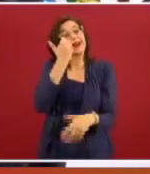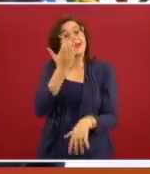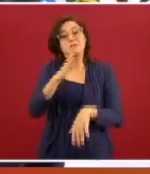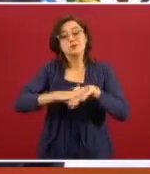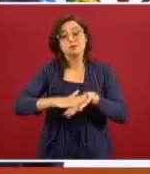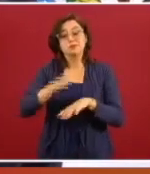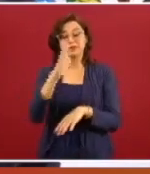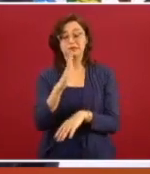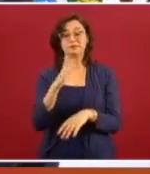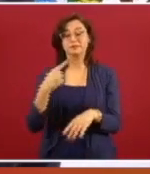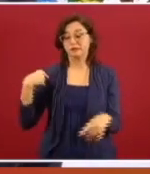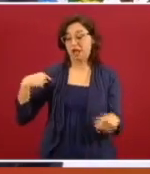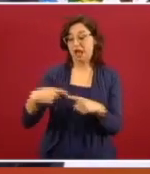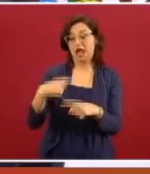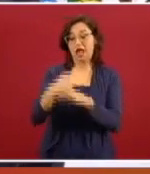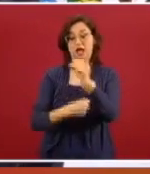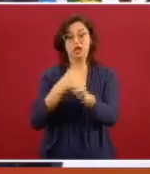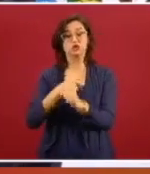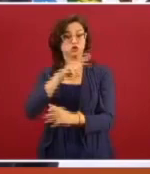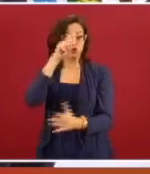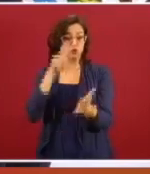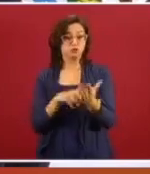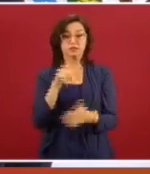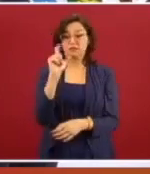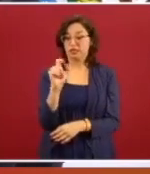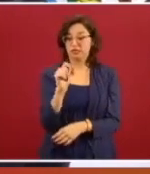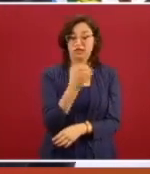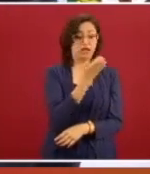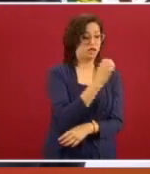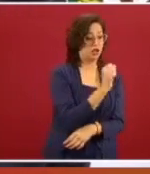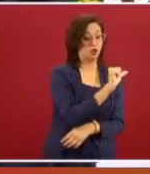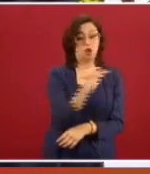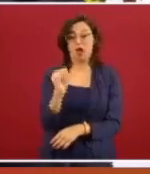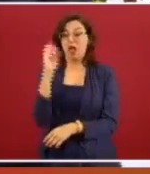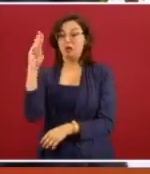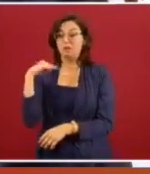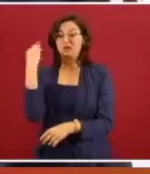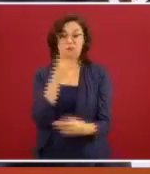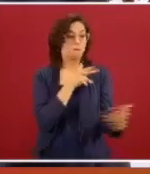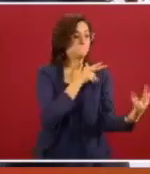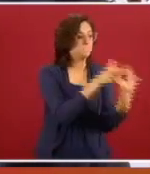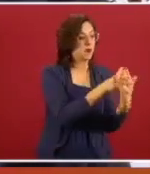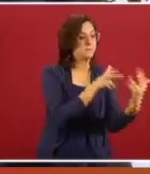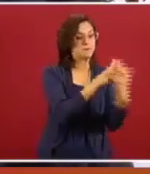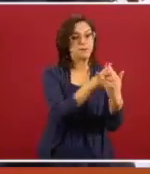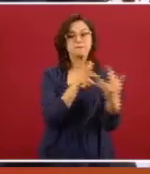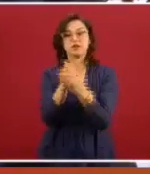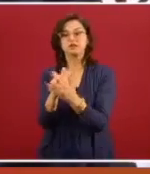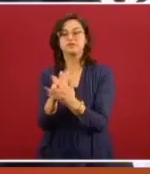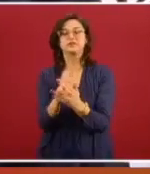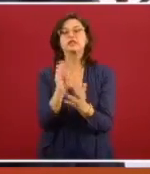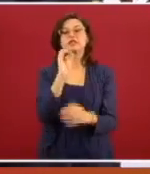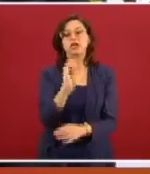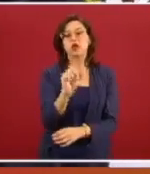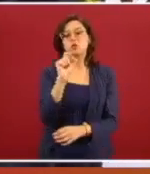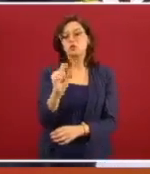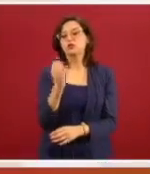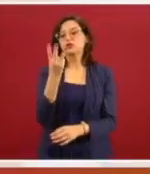a marzo de este año han disminuido los homicidios en